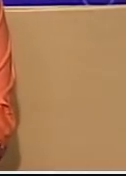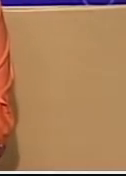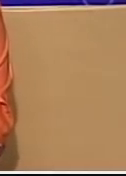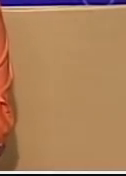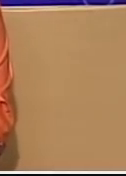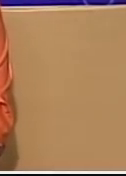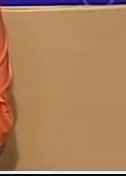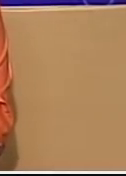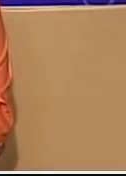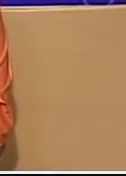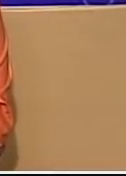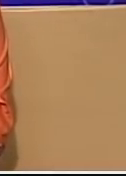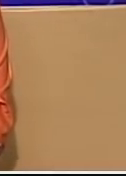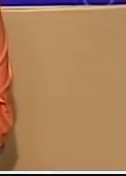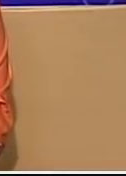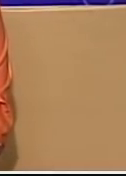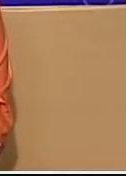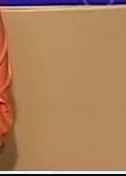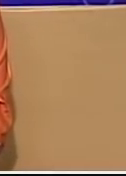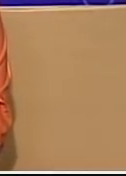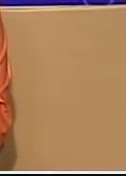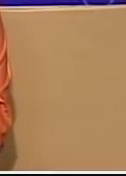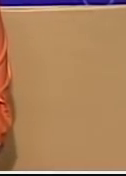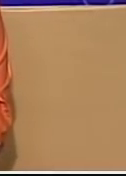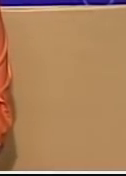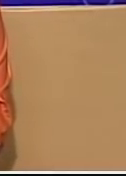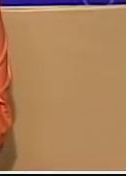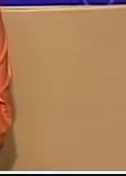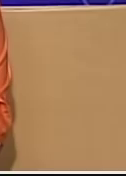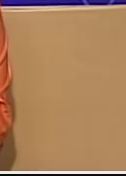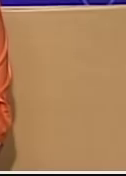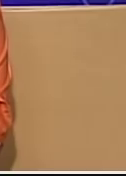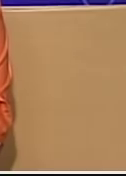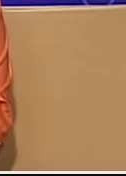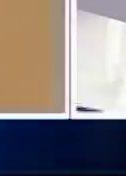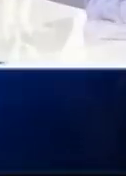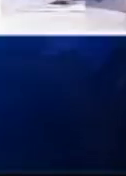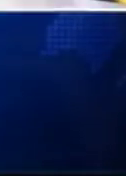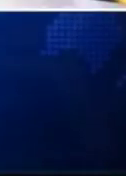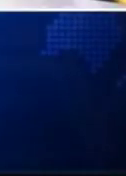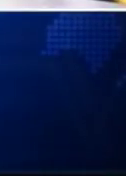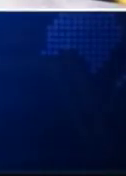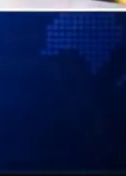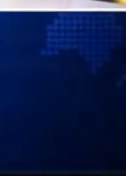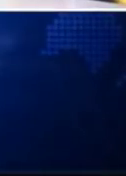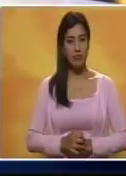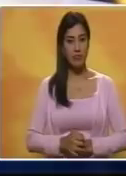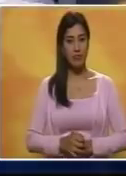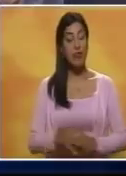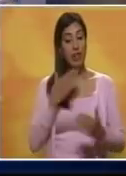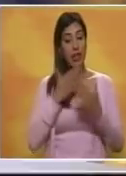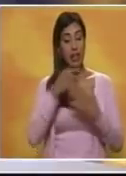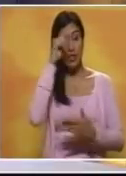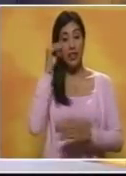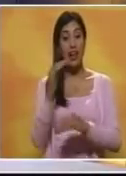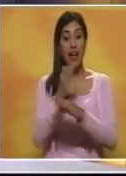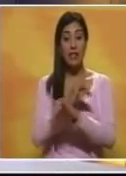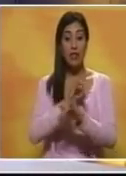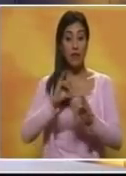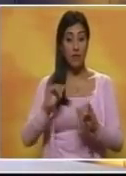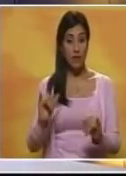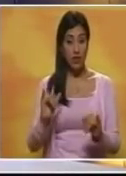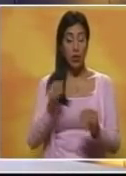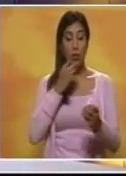acompañado. Que tengan todos muy buenas tardes. Recuerden, Venezuela necesita de buenos venezolanos. Milagros. Gracias, Endrina. Antes